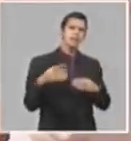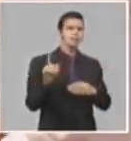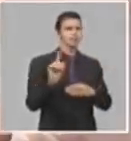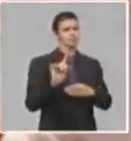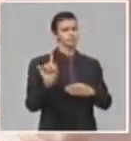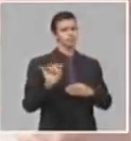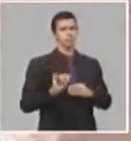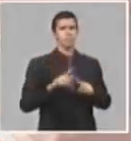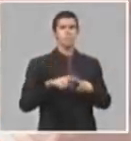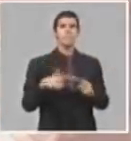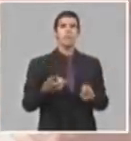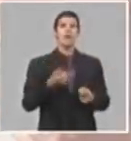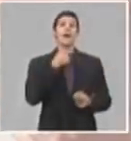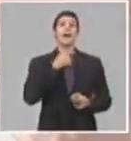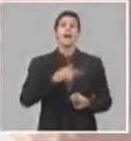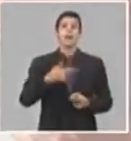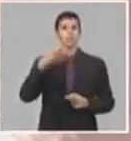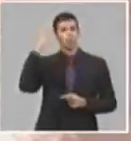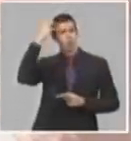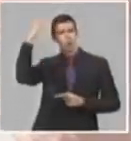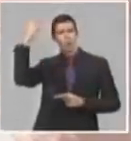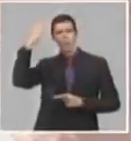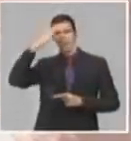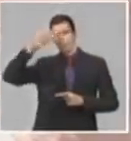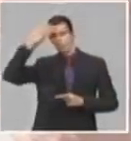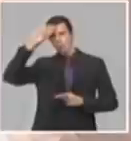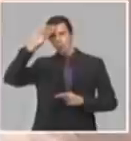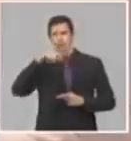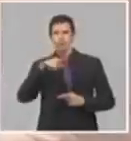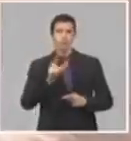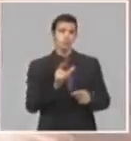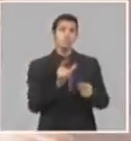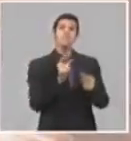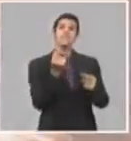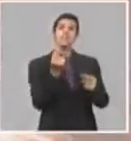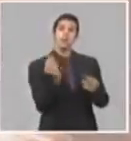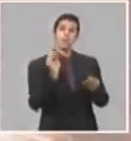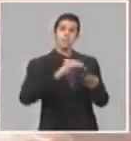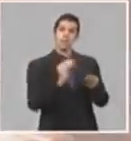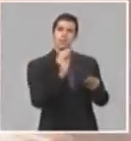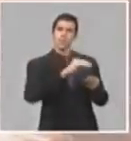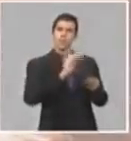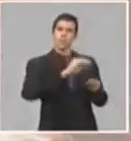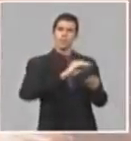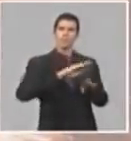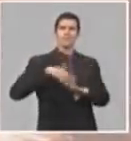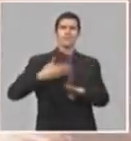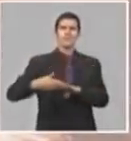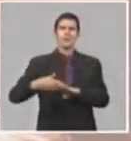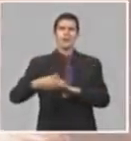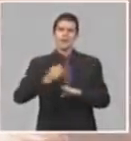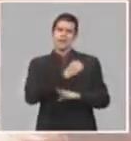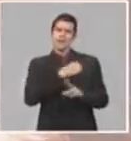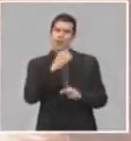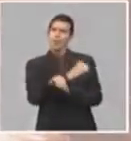que explicaba, estamos tratando de bancarizar lo más posible todo el movimiento de estos dineros y que no